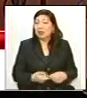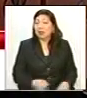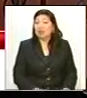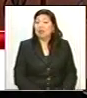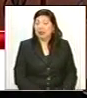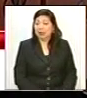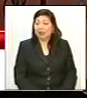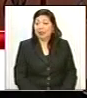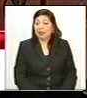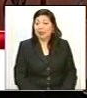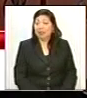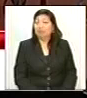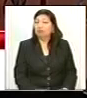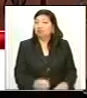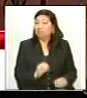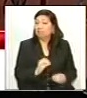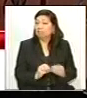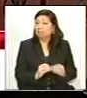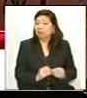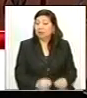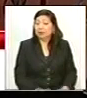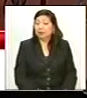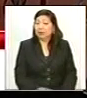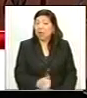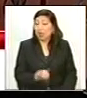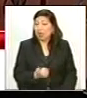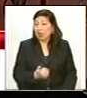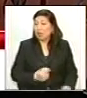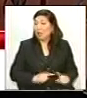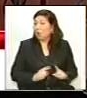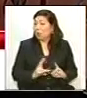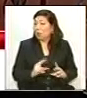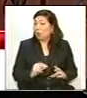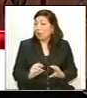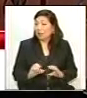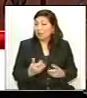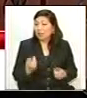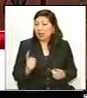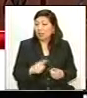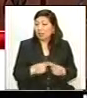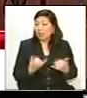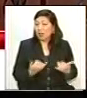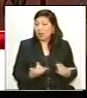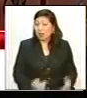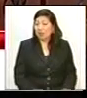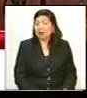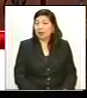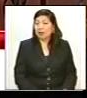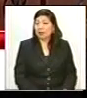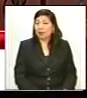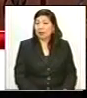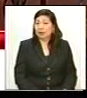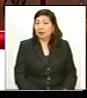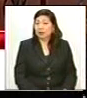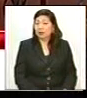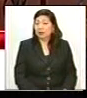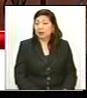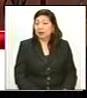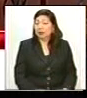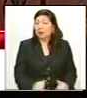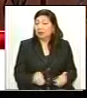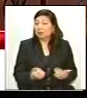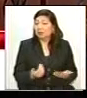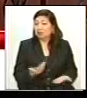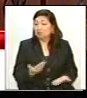la reconstrucción, ¿hay algunos que no se han ejecutado hasta ahora? O sea, que la Contraloría ha señalado, señores, hay esta irregularidad acá y